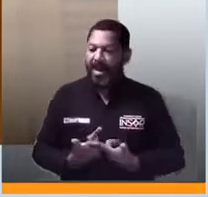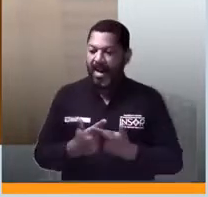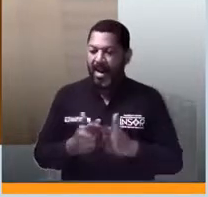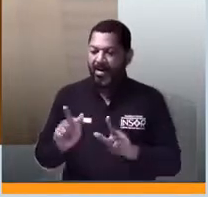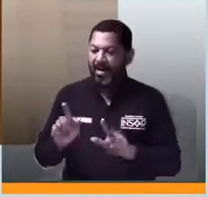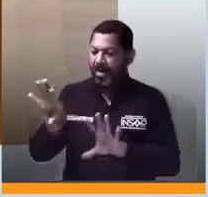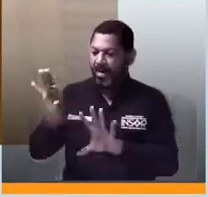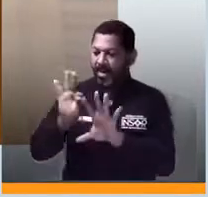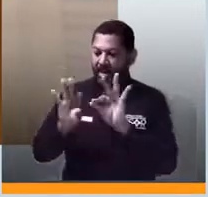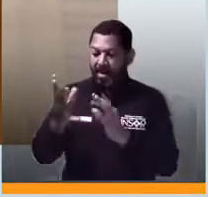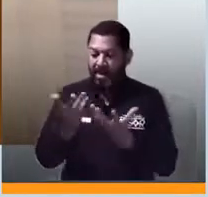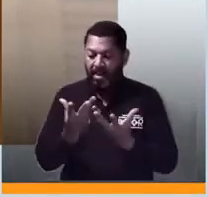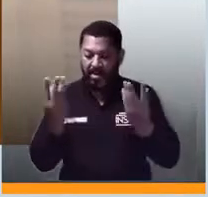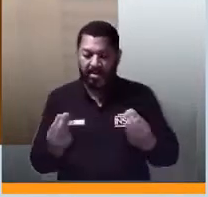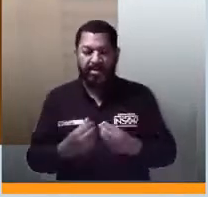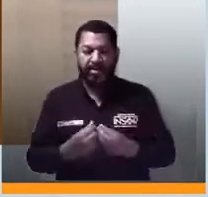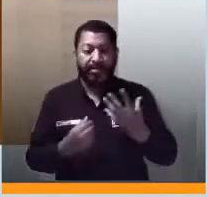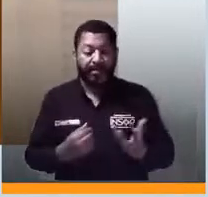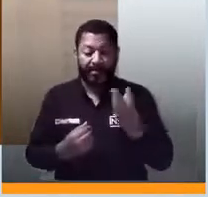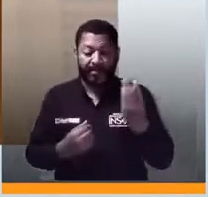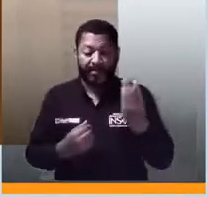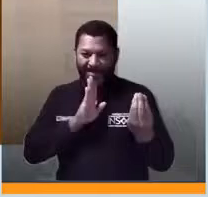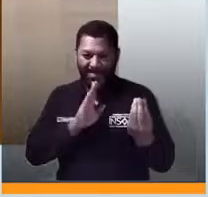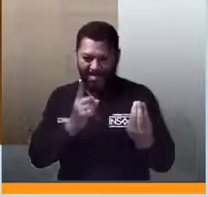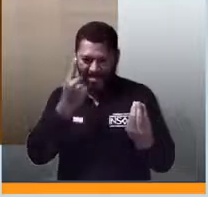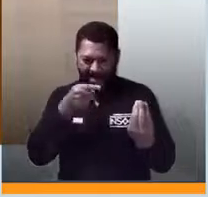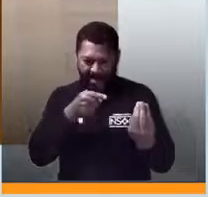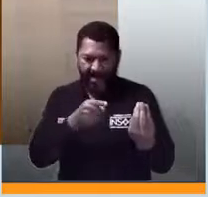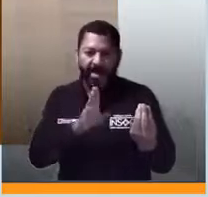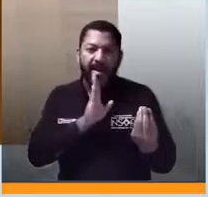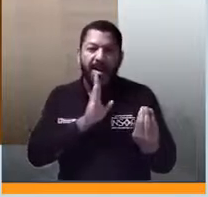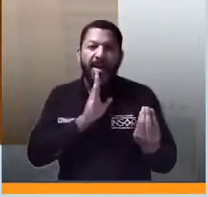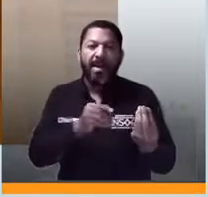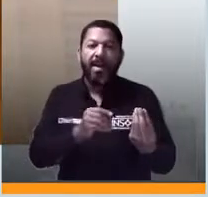la escogencia. Un primer grupo que quisiera